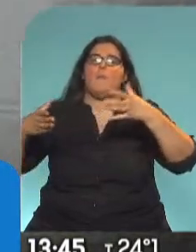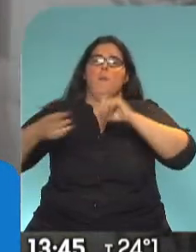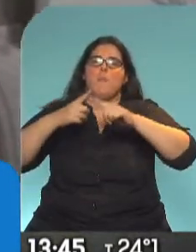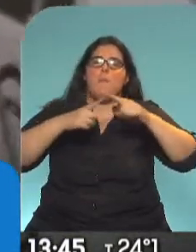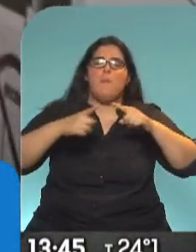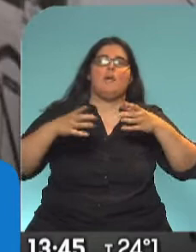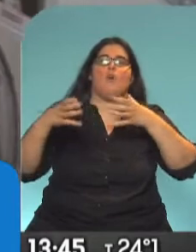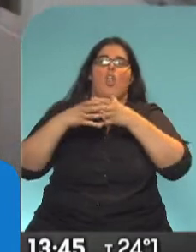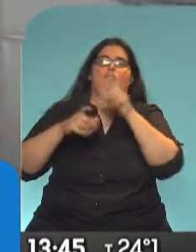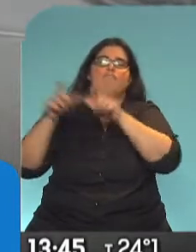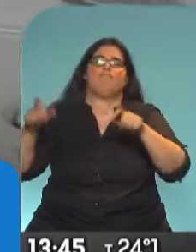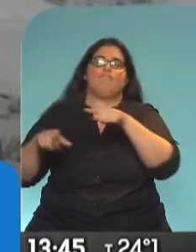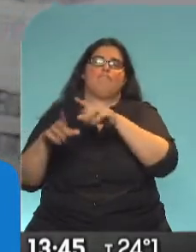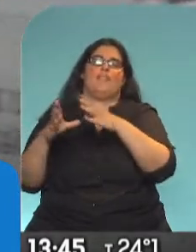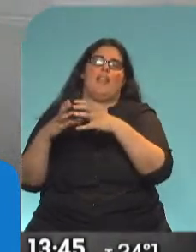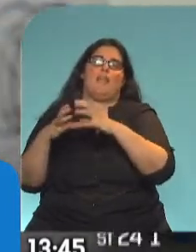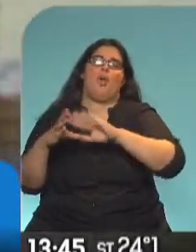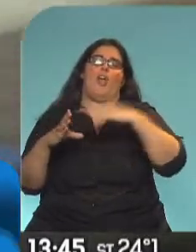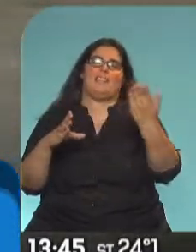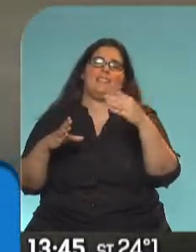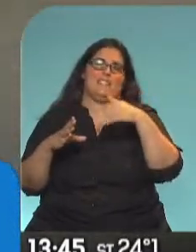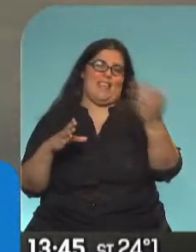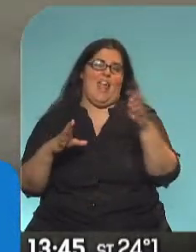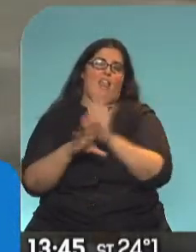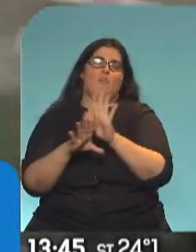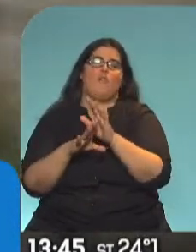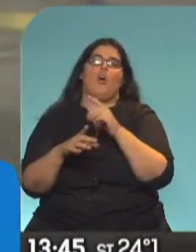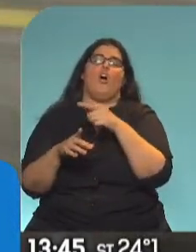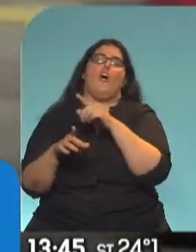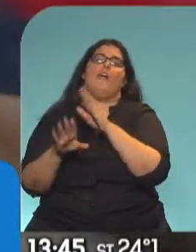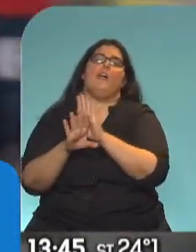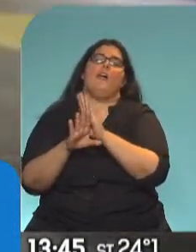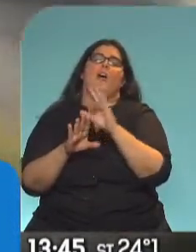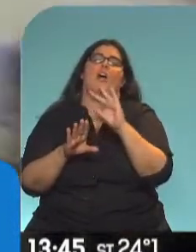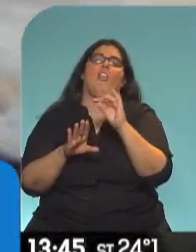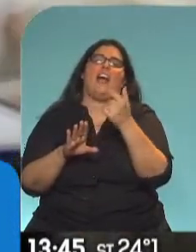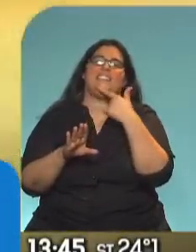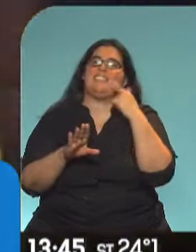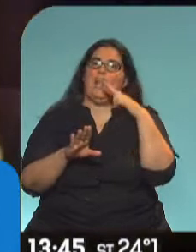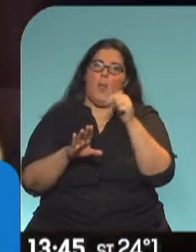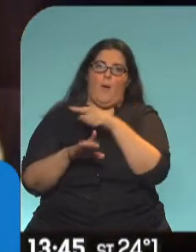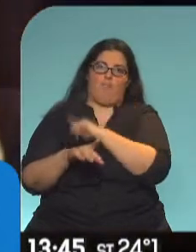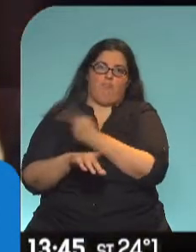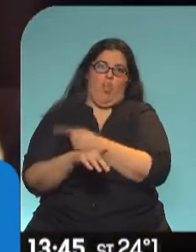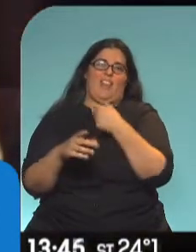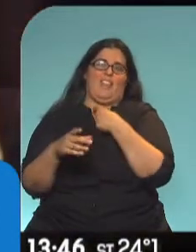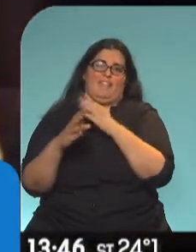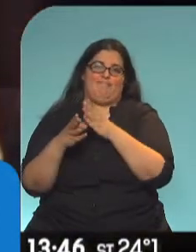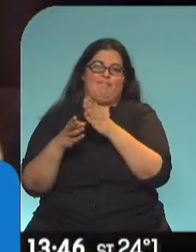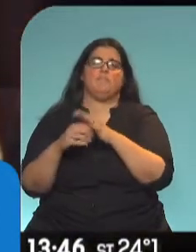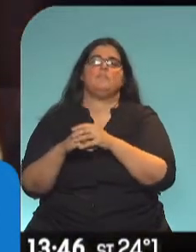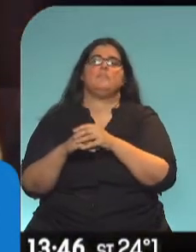de la izquierda que minan la hegemonía de la fuerza liderada por Luiz Inácio Lula da Silva. Bolsonaro, que